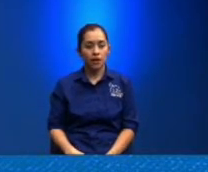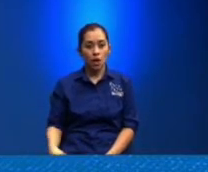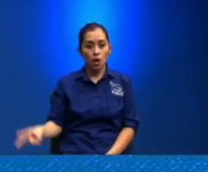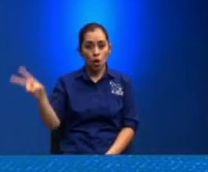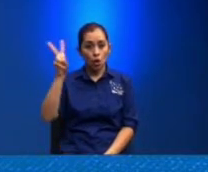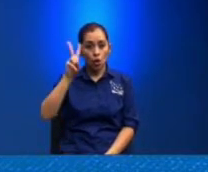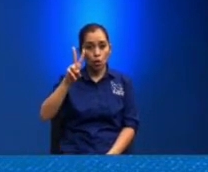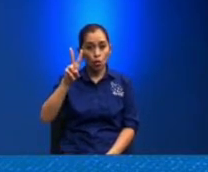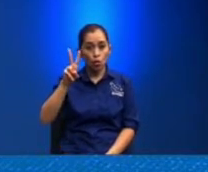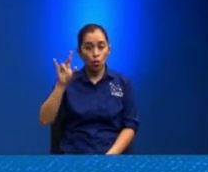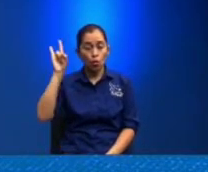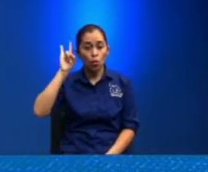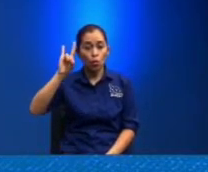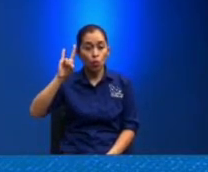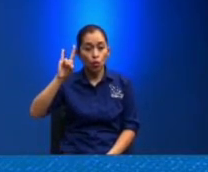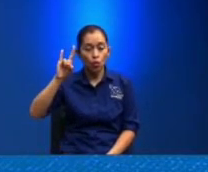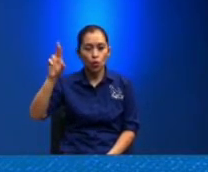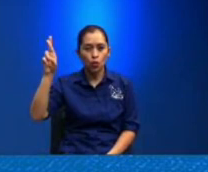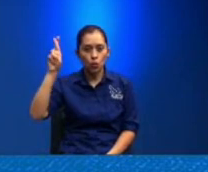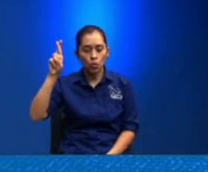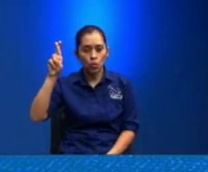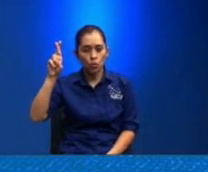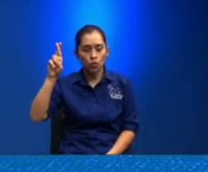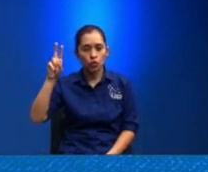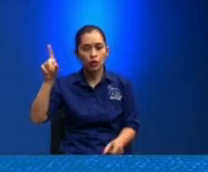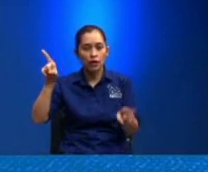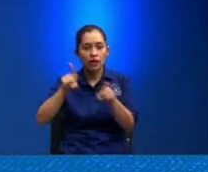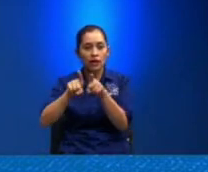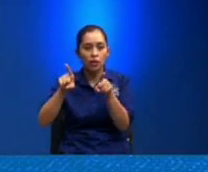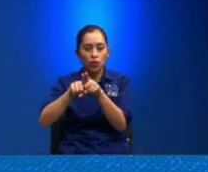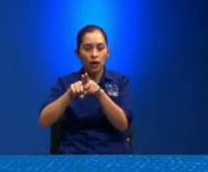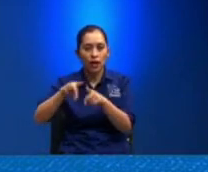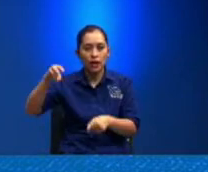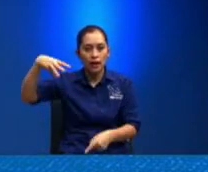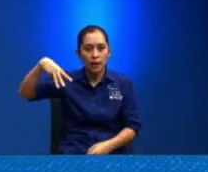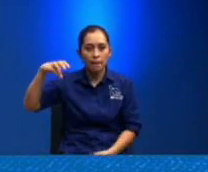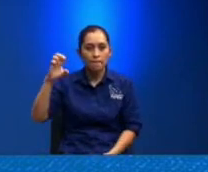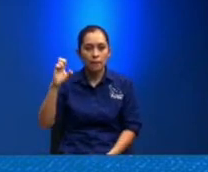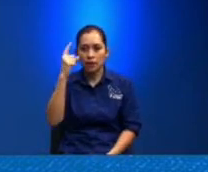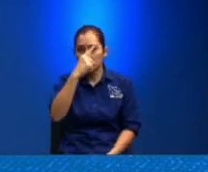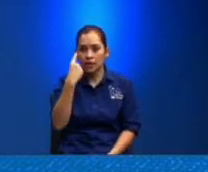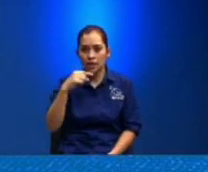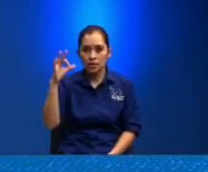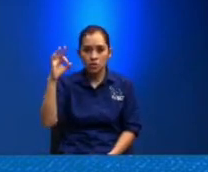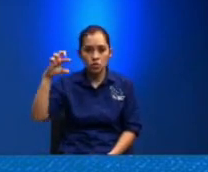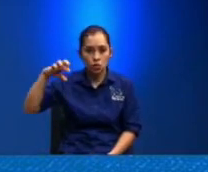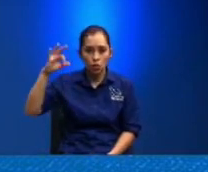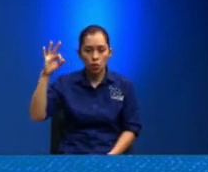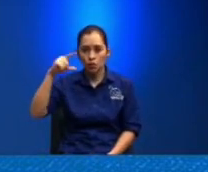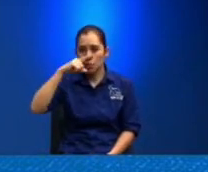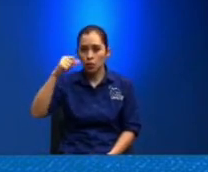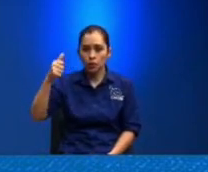ur pero mesopotamia significa entre dos ríos